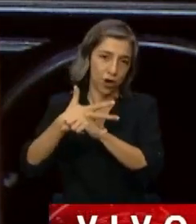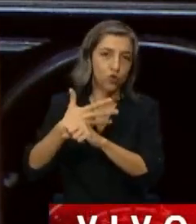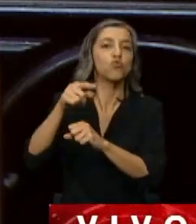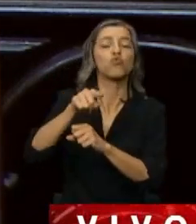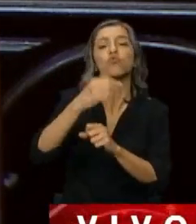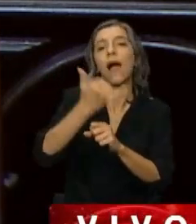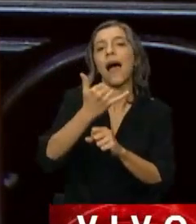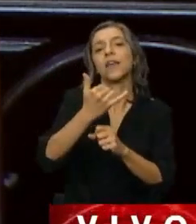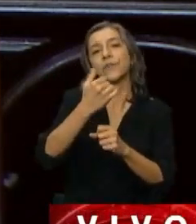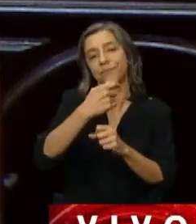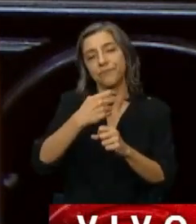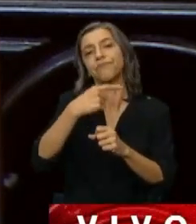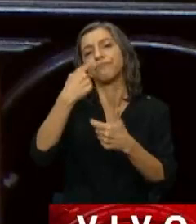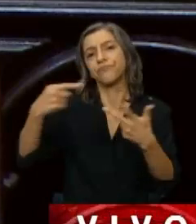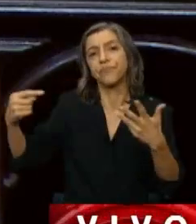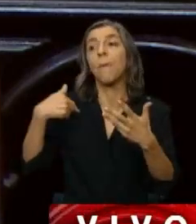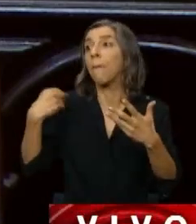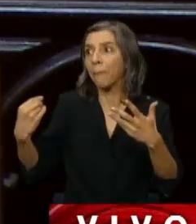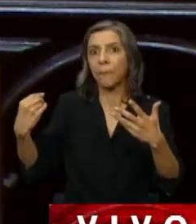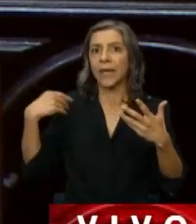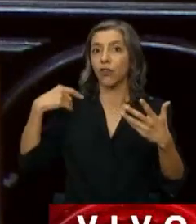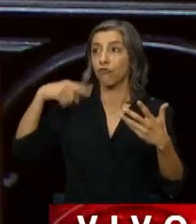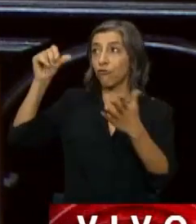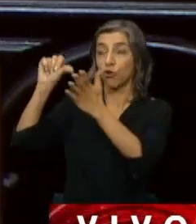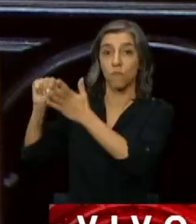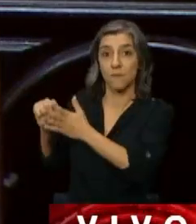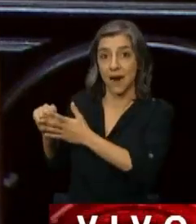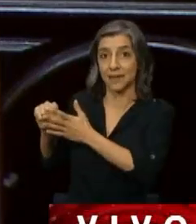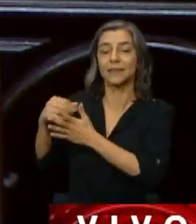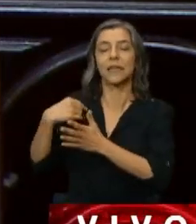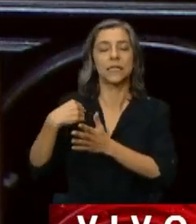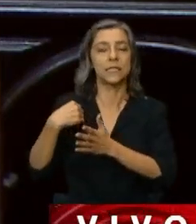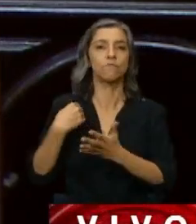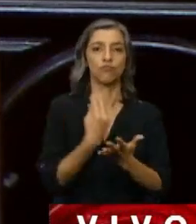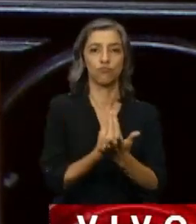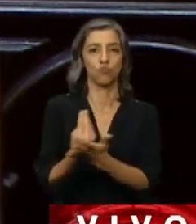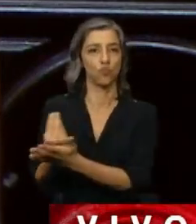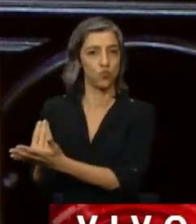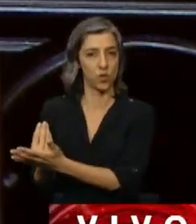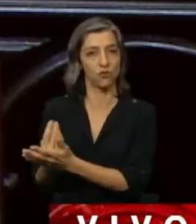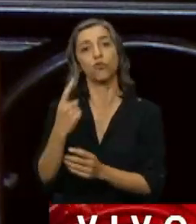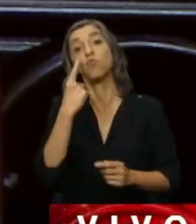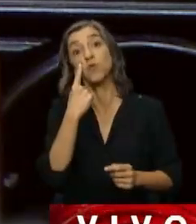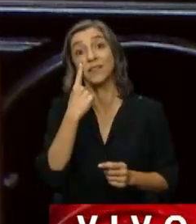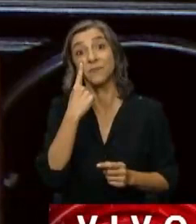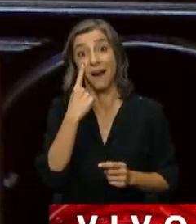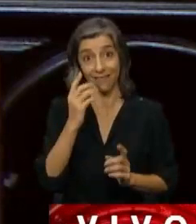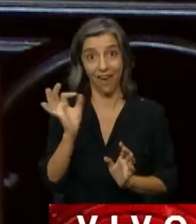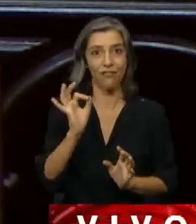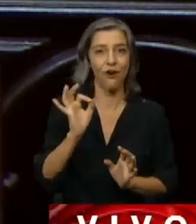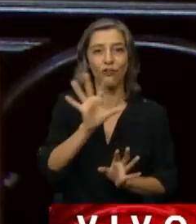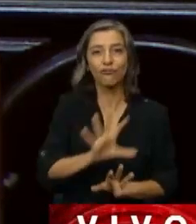otros países, en cambio, los cargos municipales, nacionales y regionales se votan en distintas